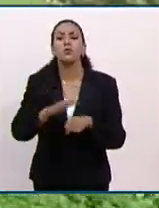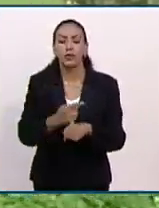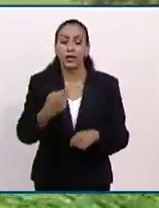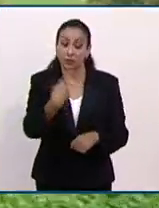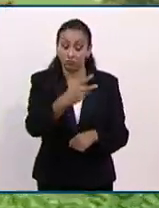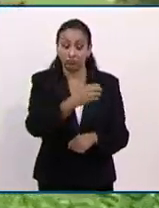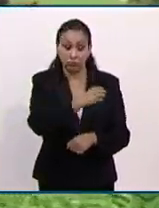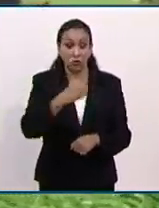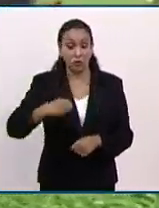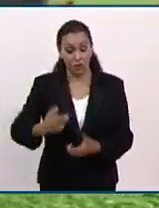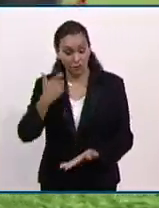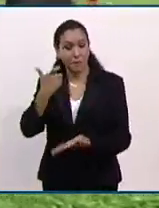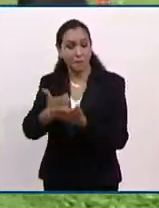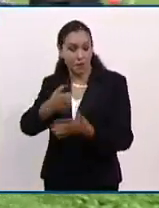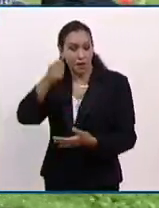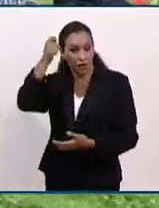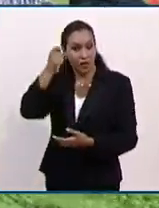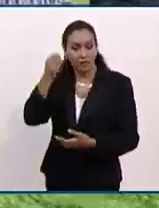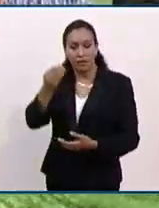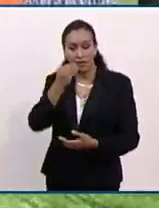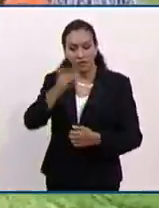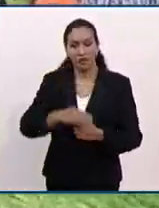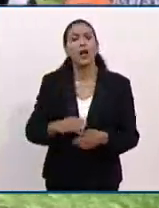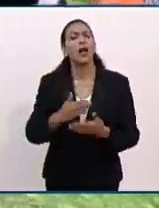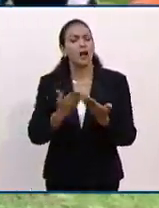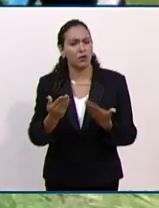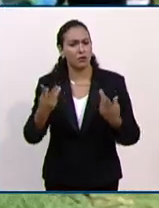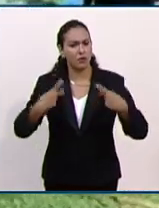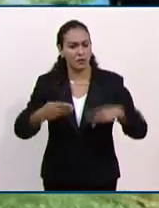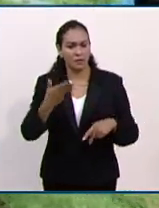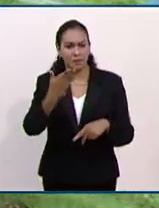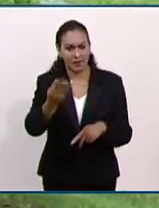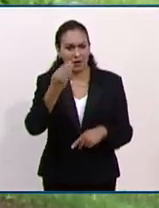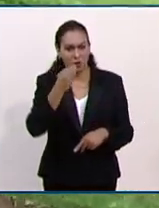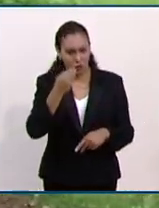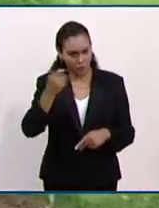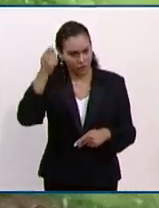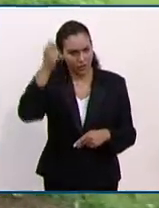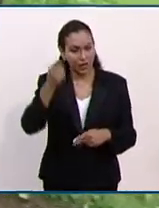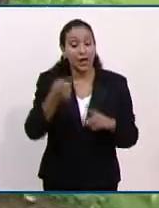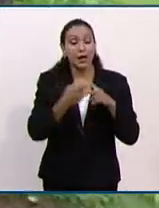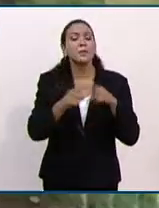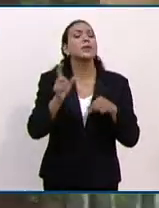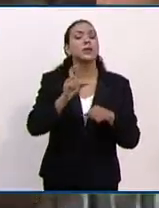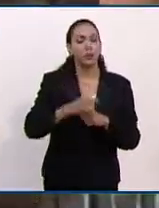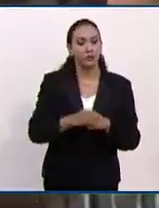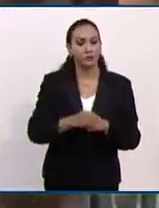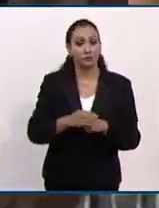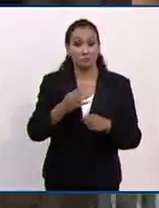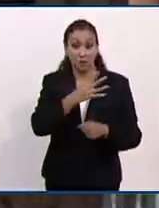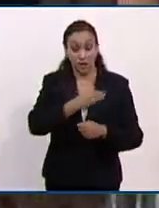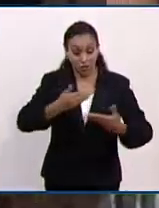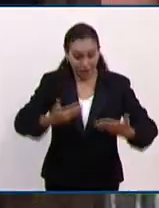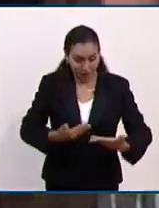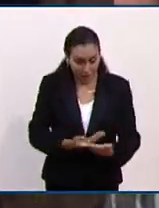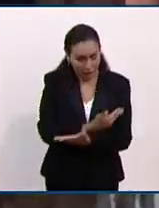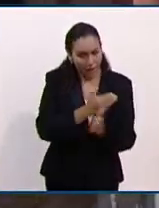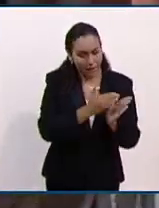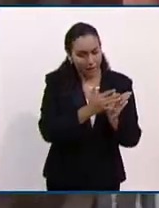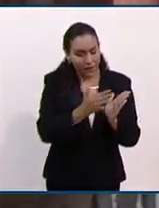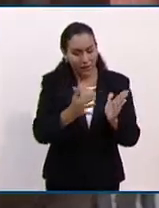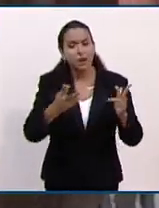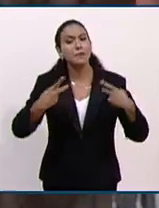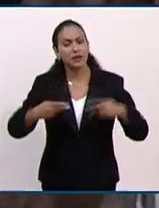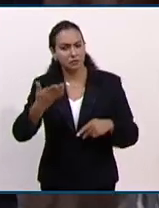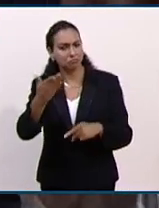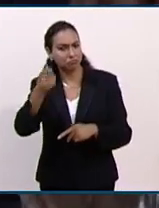obligación. En consecuencia, el derecho para reclamar el pago de alimentos inicia desde el nacimiento de los hijos. Puede reclamarse en